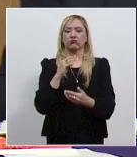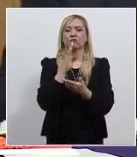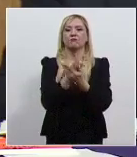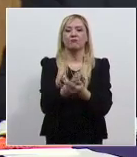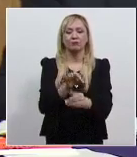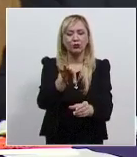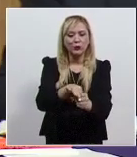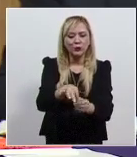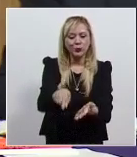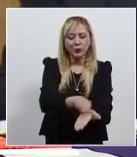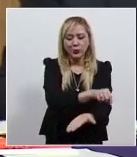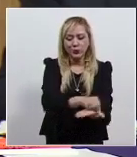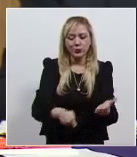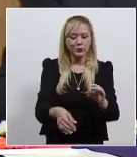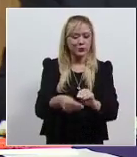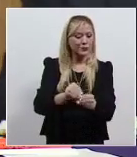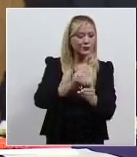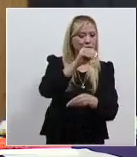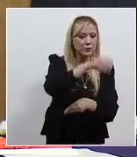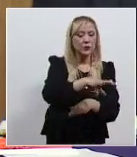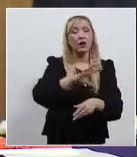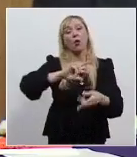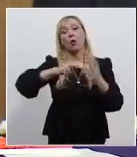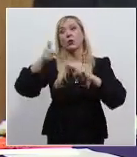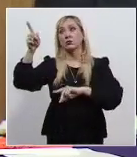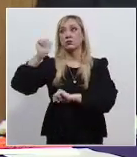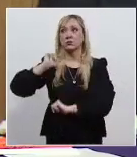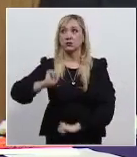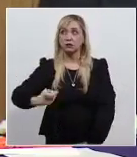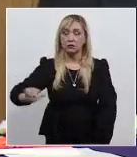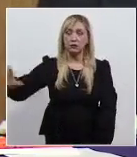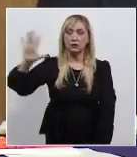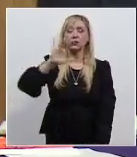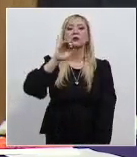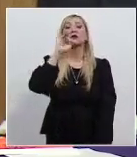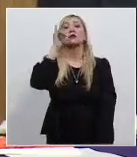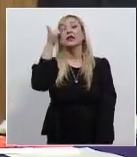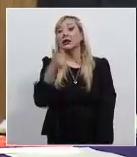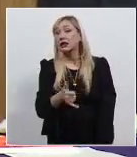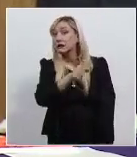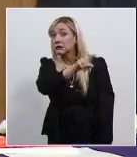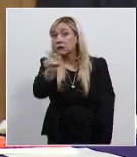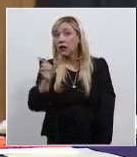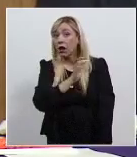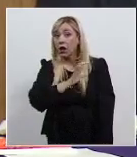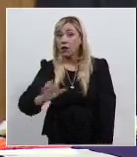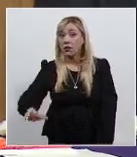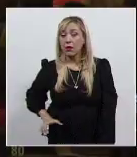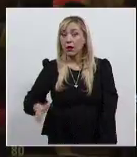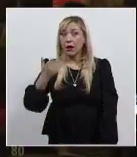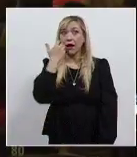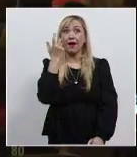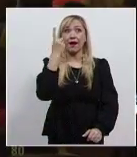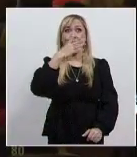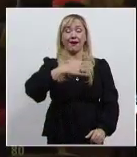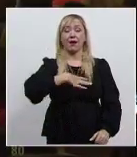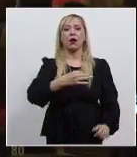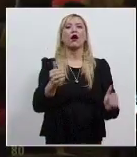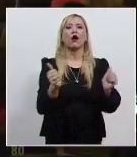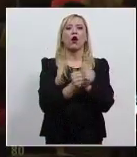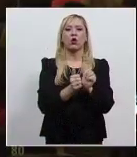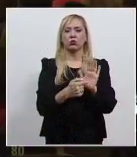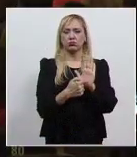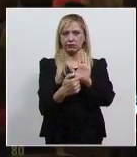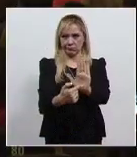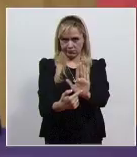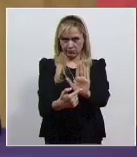todo, que quienes aspiren a un cargo de elección popular actúen también con probidad. Por su parte, el